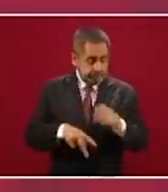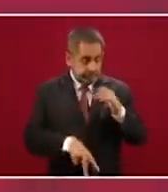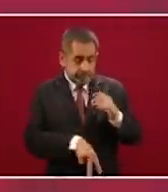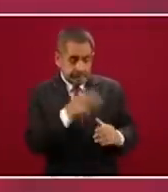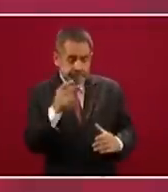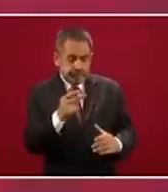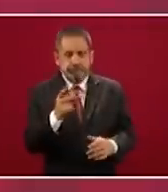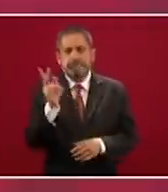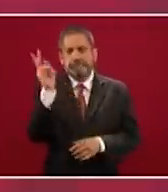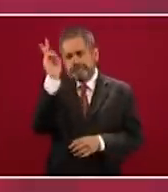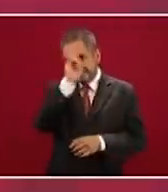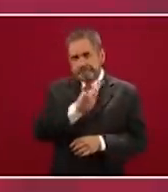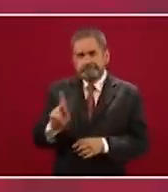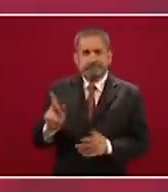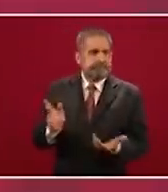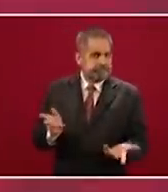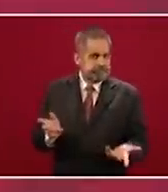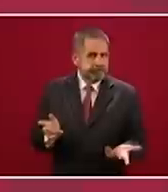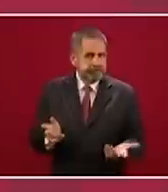producción.